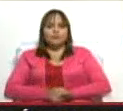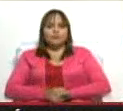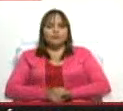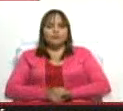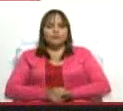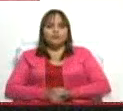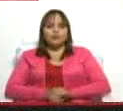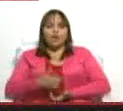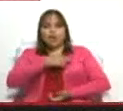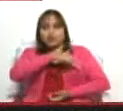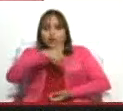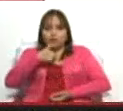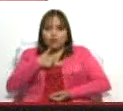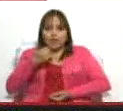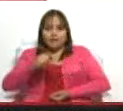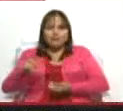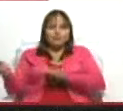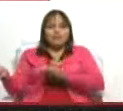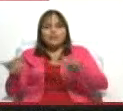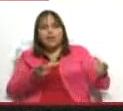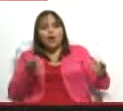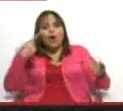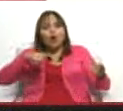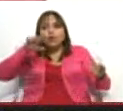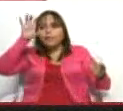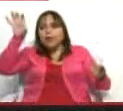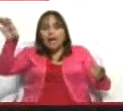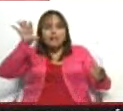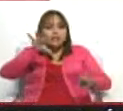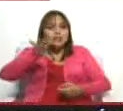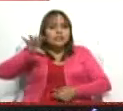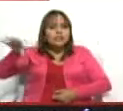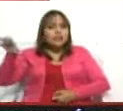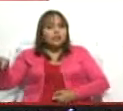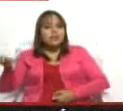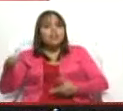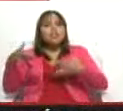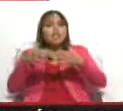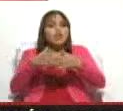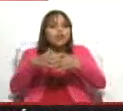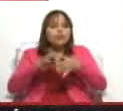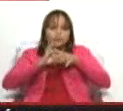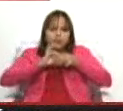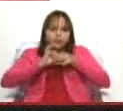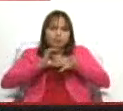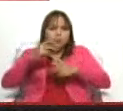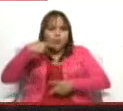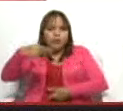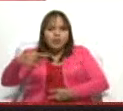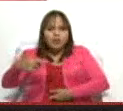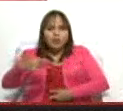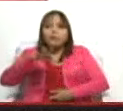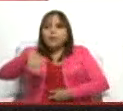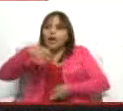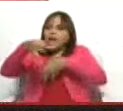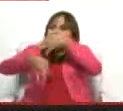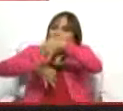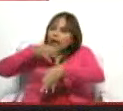a nosotros nos llegan invitaciones de otros países, de partidos aliados, para